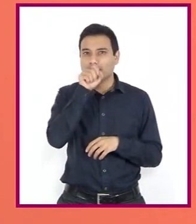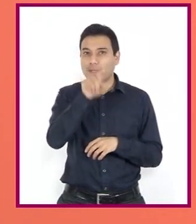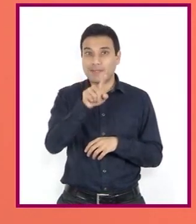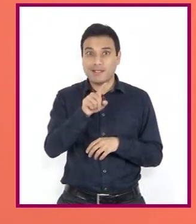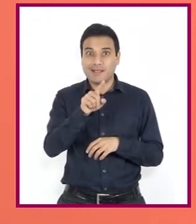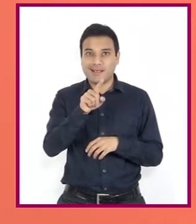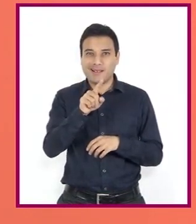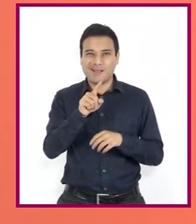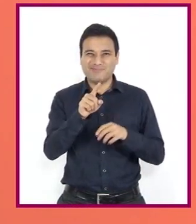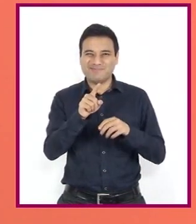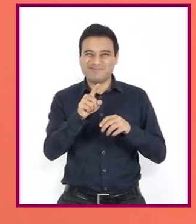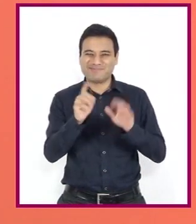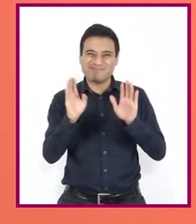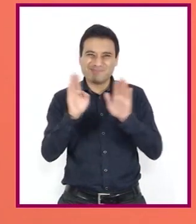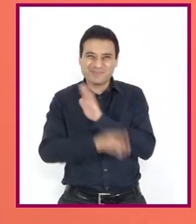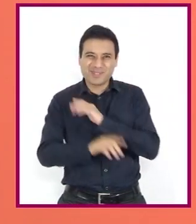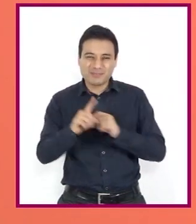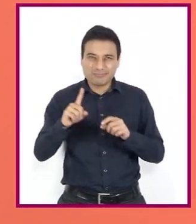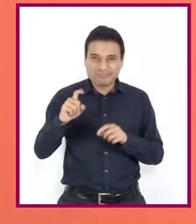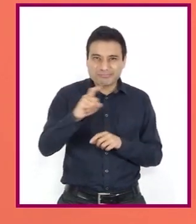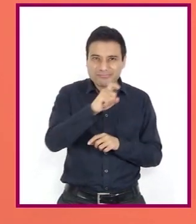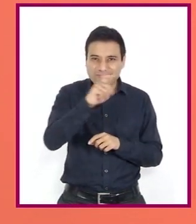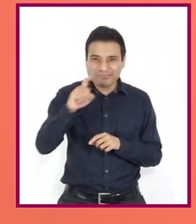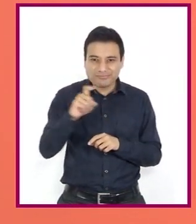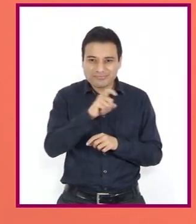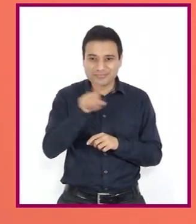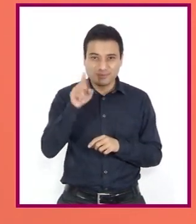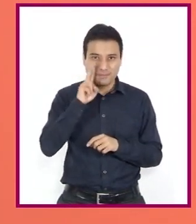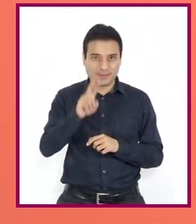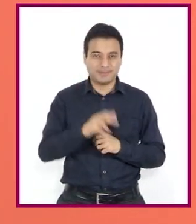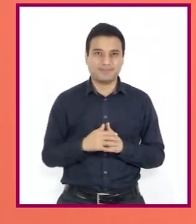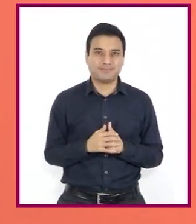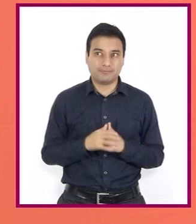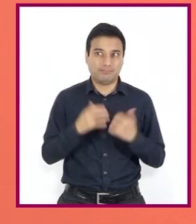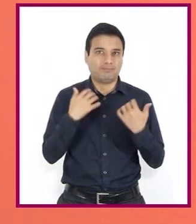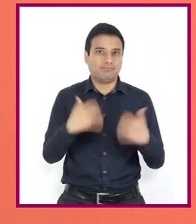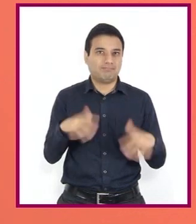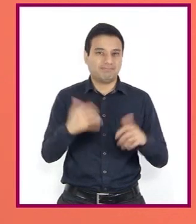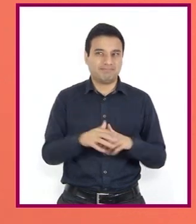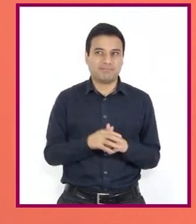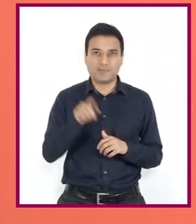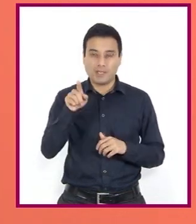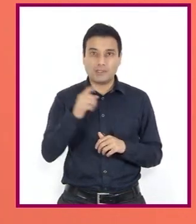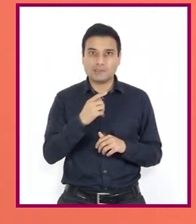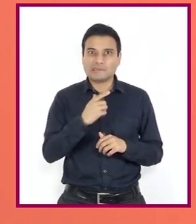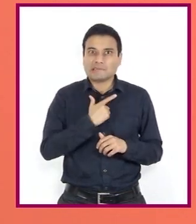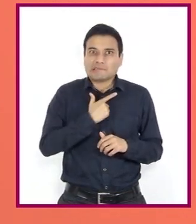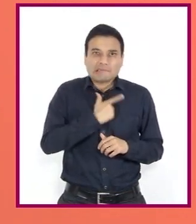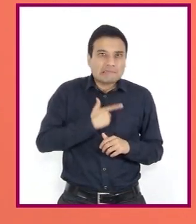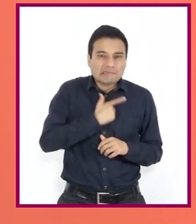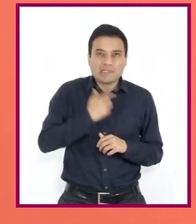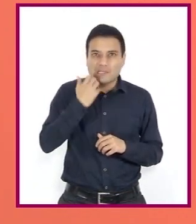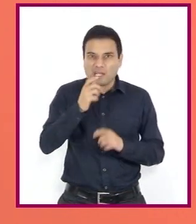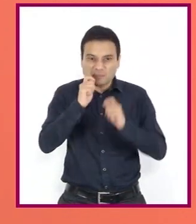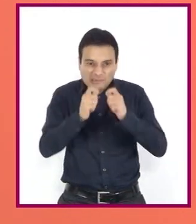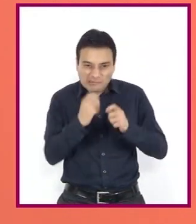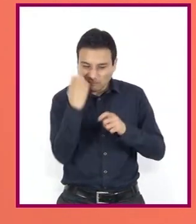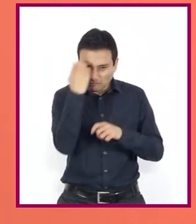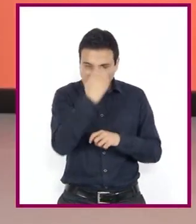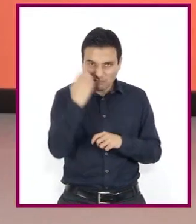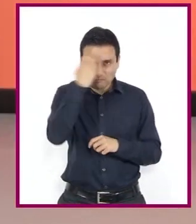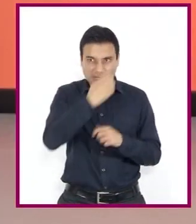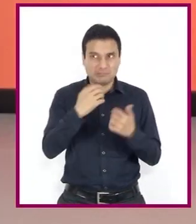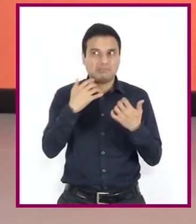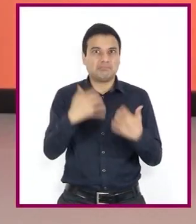duda alguna, su curiosidad y dedicación lo llevó a descubrir un mundo microscópico que hasta entonces se